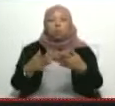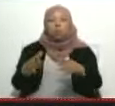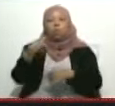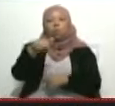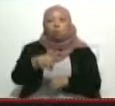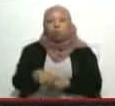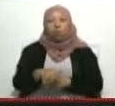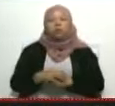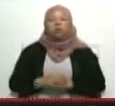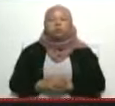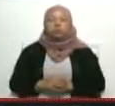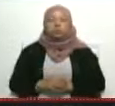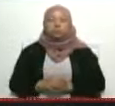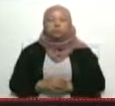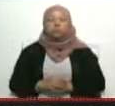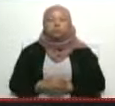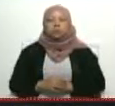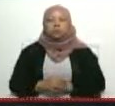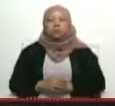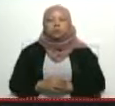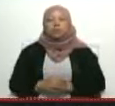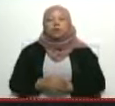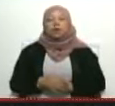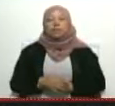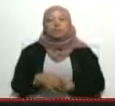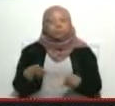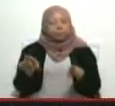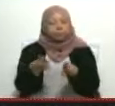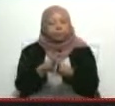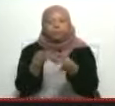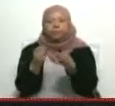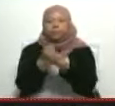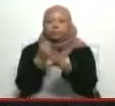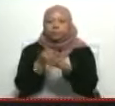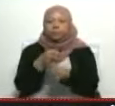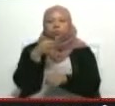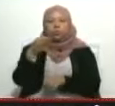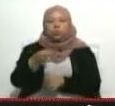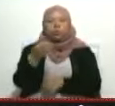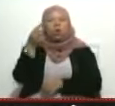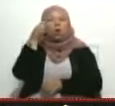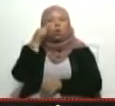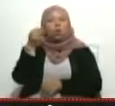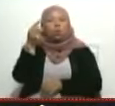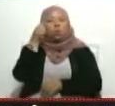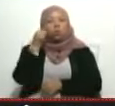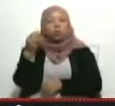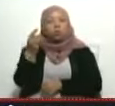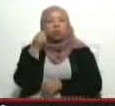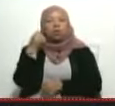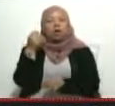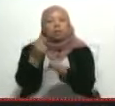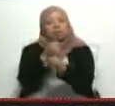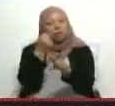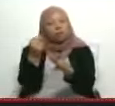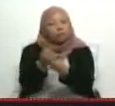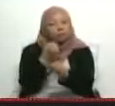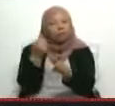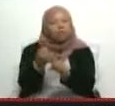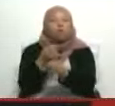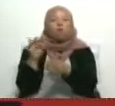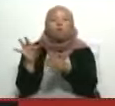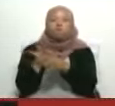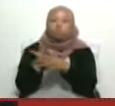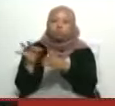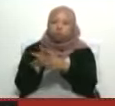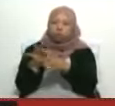hoy, tal como ha sido siempre su costumbre durante nuestra gestión, en el